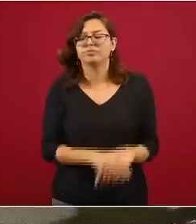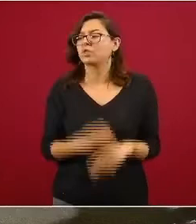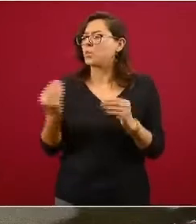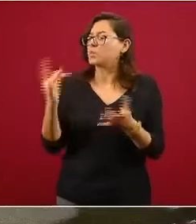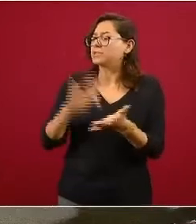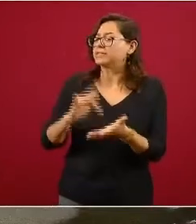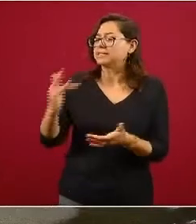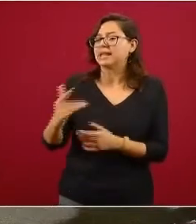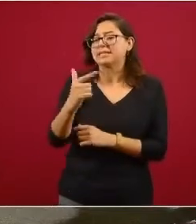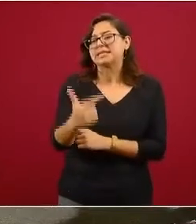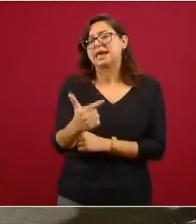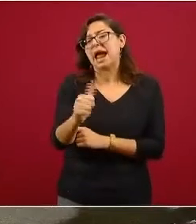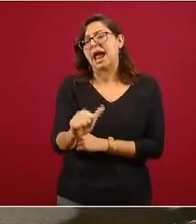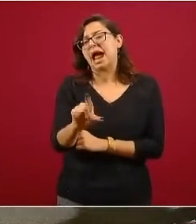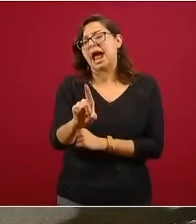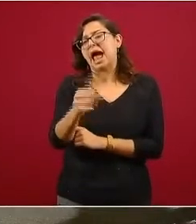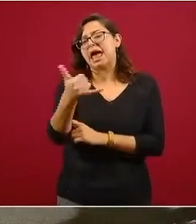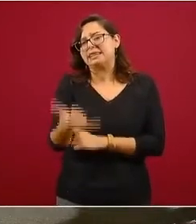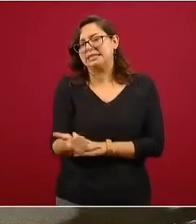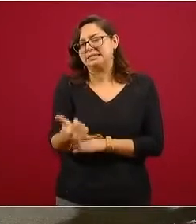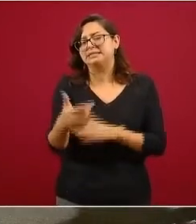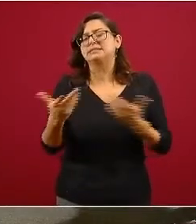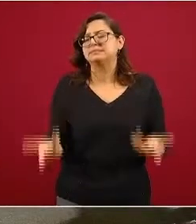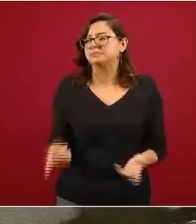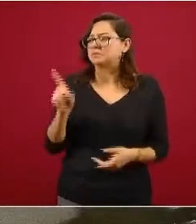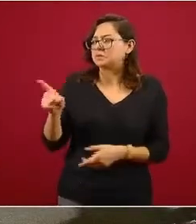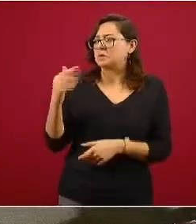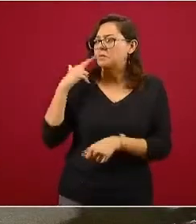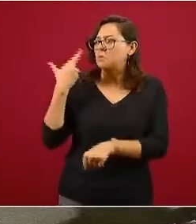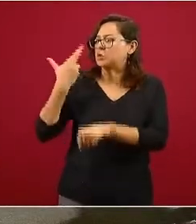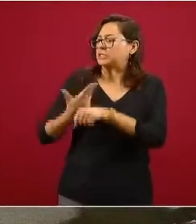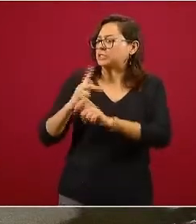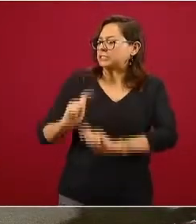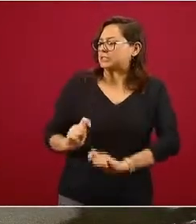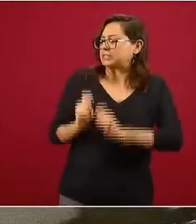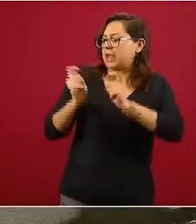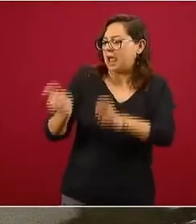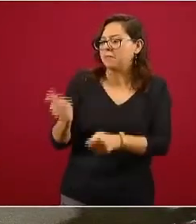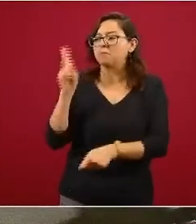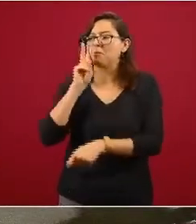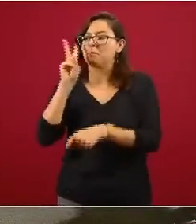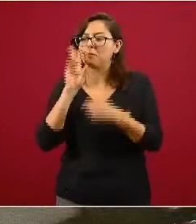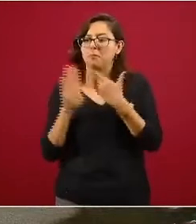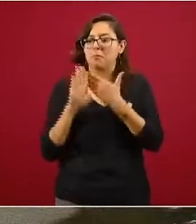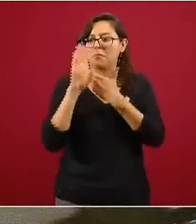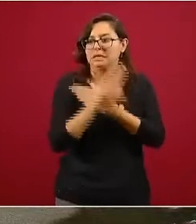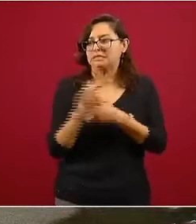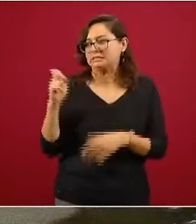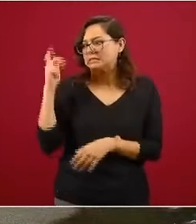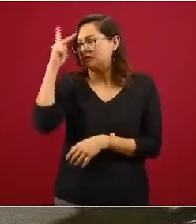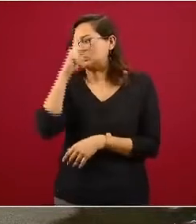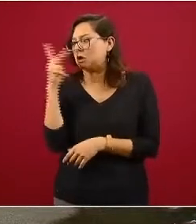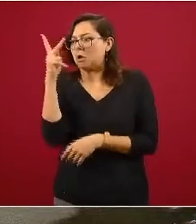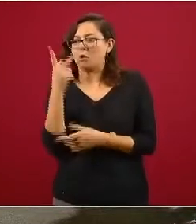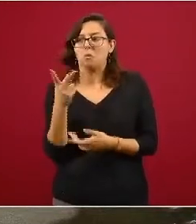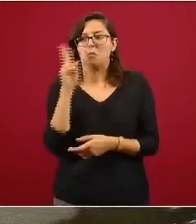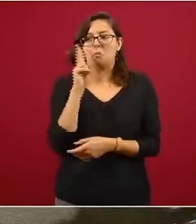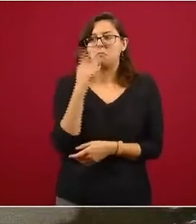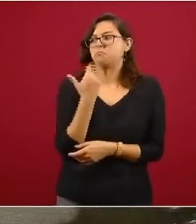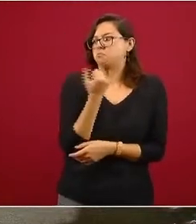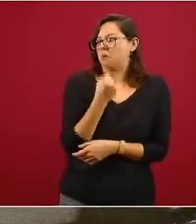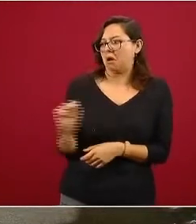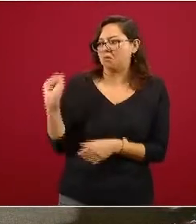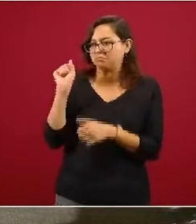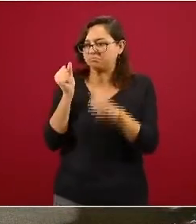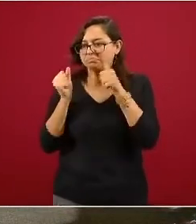doctor Gadi Sabiki Sirot, comisionado nacional contra las adicciones, psiquiatra, adictólogo, especialista en este